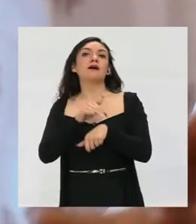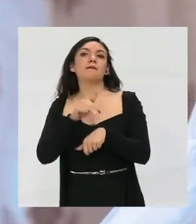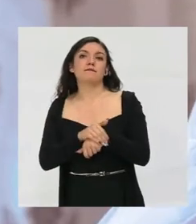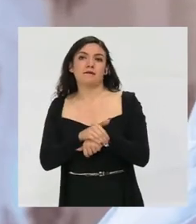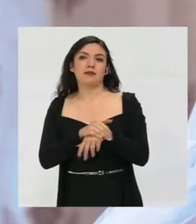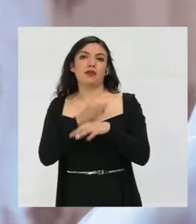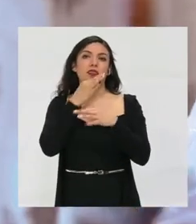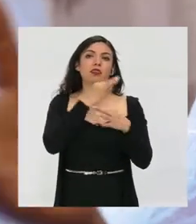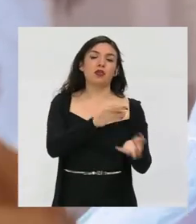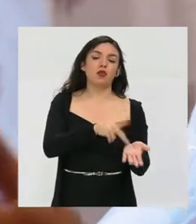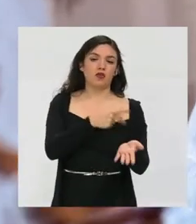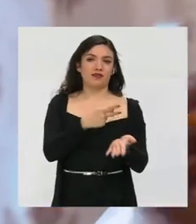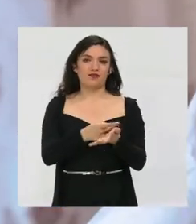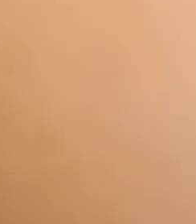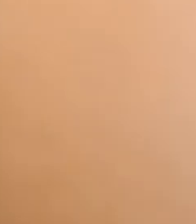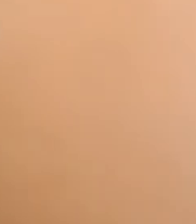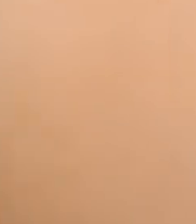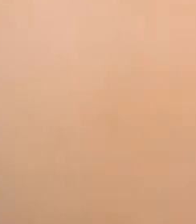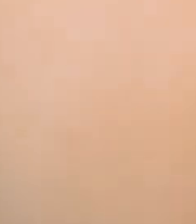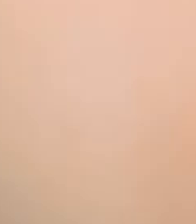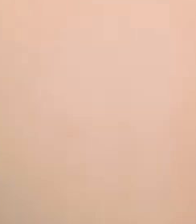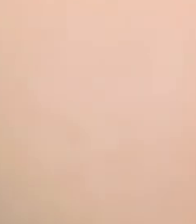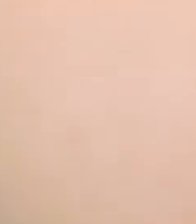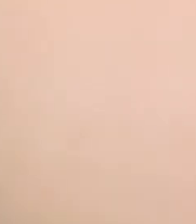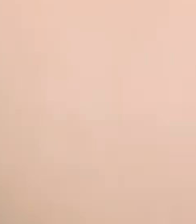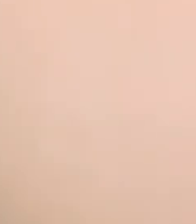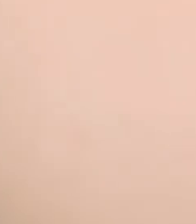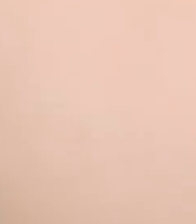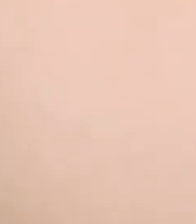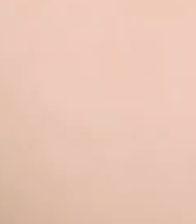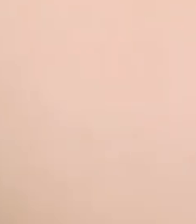a sus amigos.